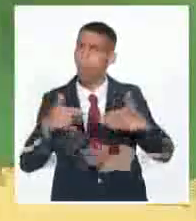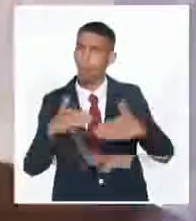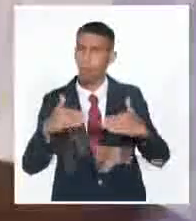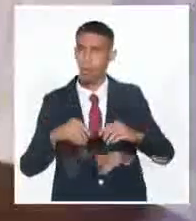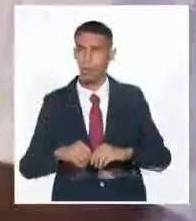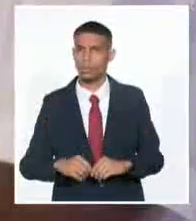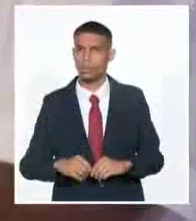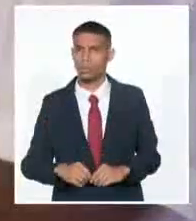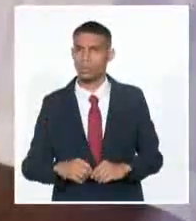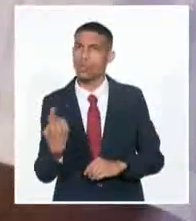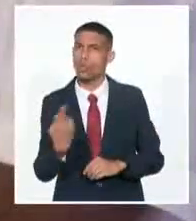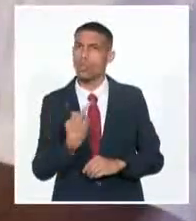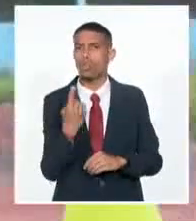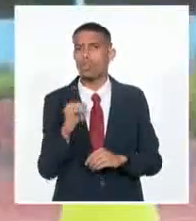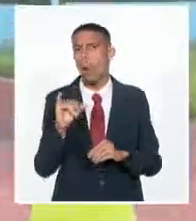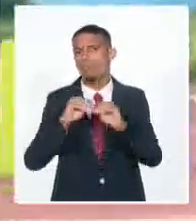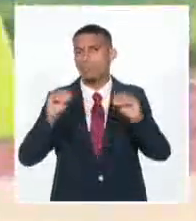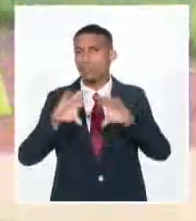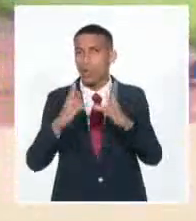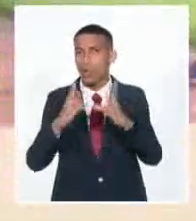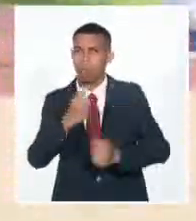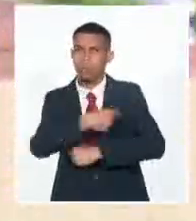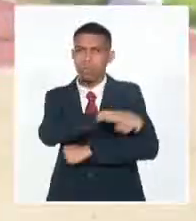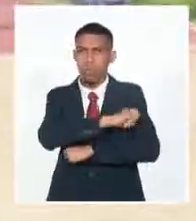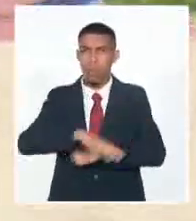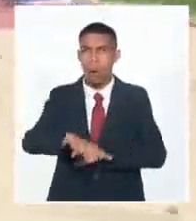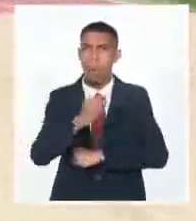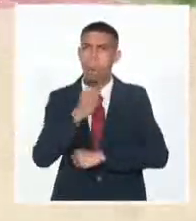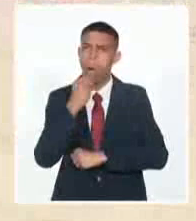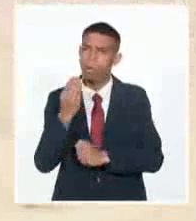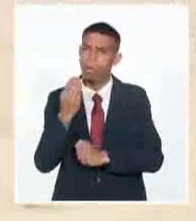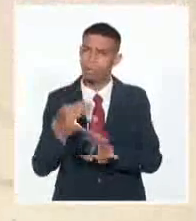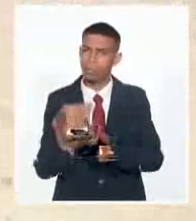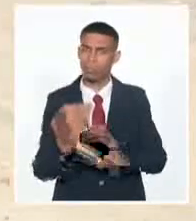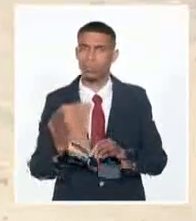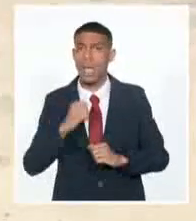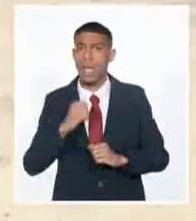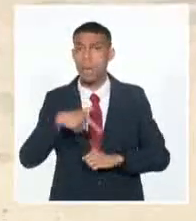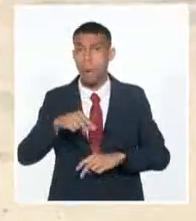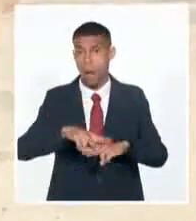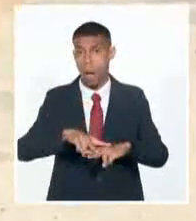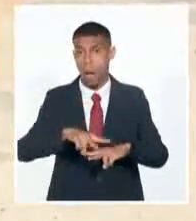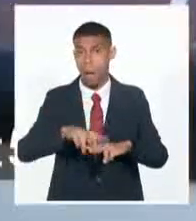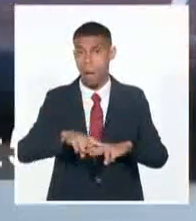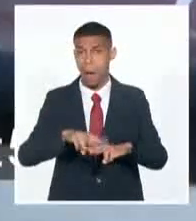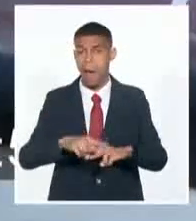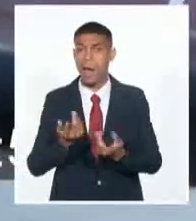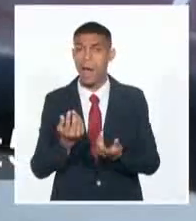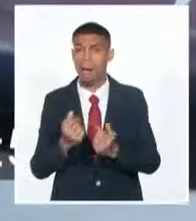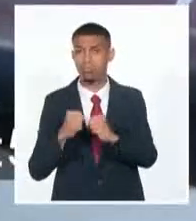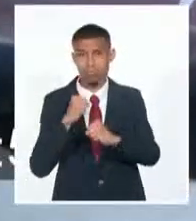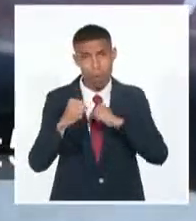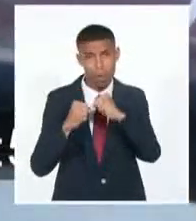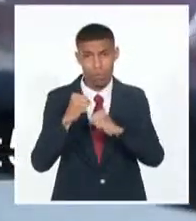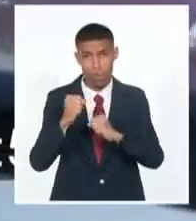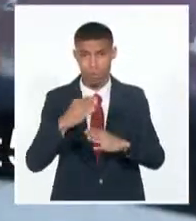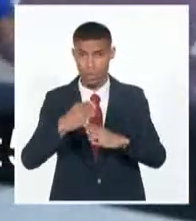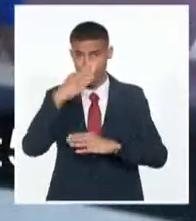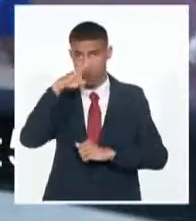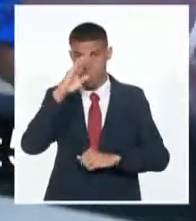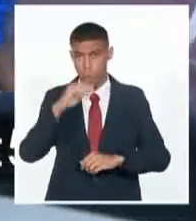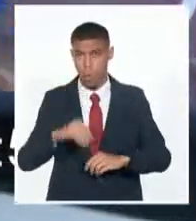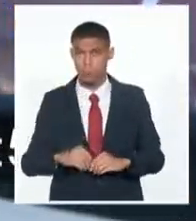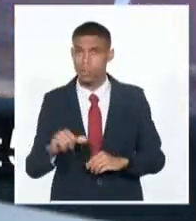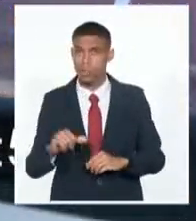cumpliendo toda la población. Estamos hablando de La Habana, en la natación de La Habana, estamos hablando del boxeo en Santiago de Cuba, del